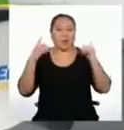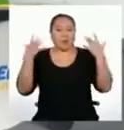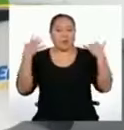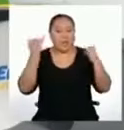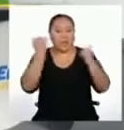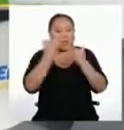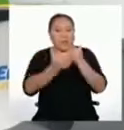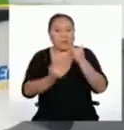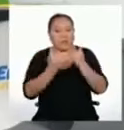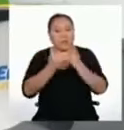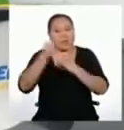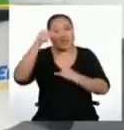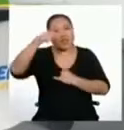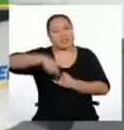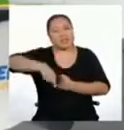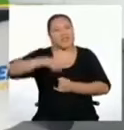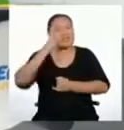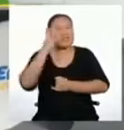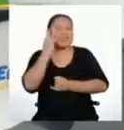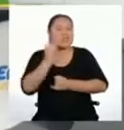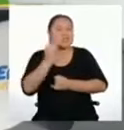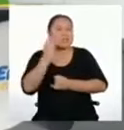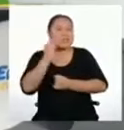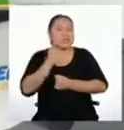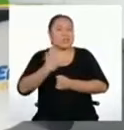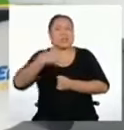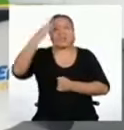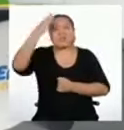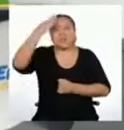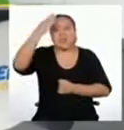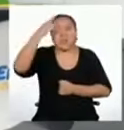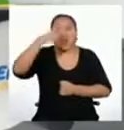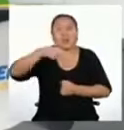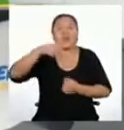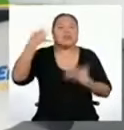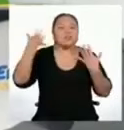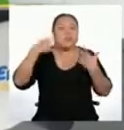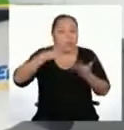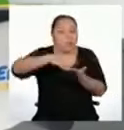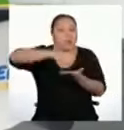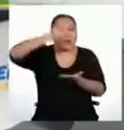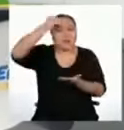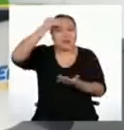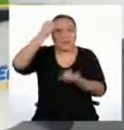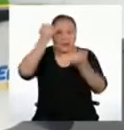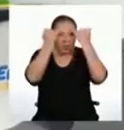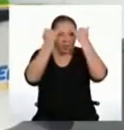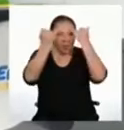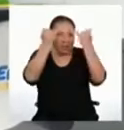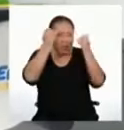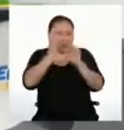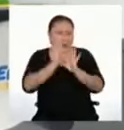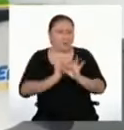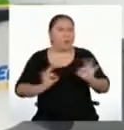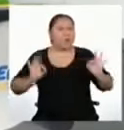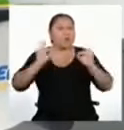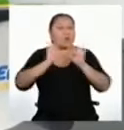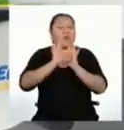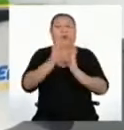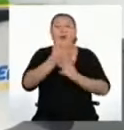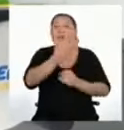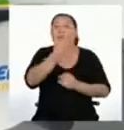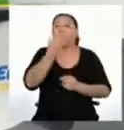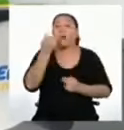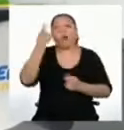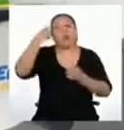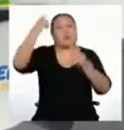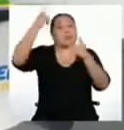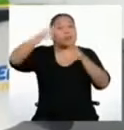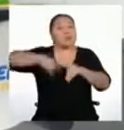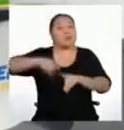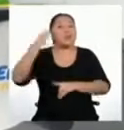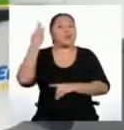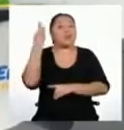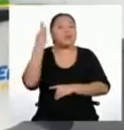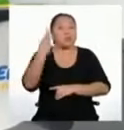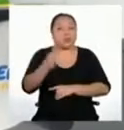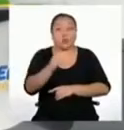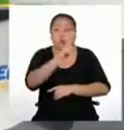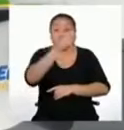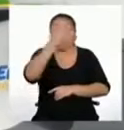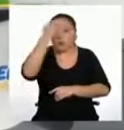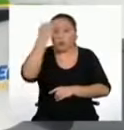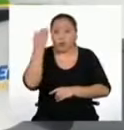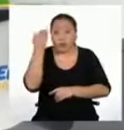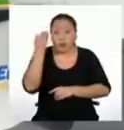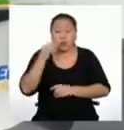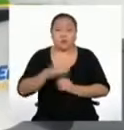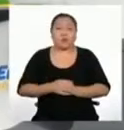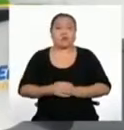llegado al final de esta experiencia y sé que hemos aprendido ideas cruciales que nos harán tomar mejores decisiones a futuro. No se olviden